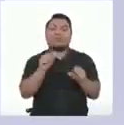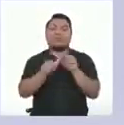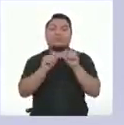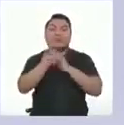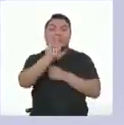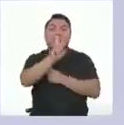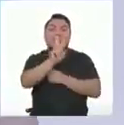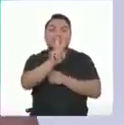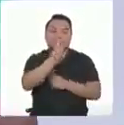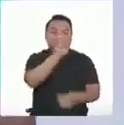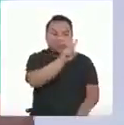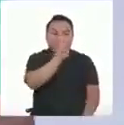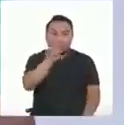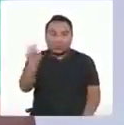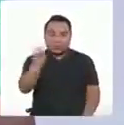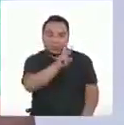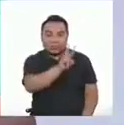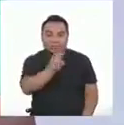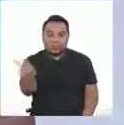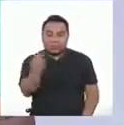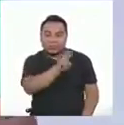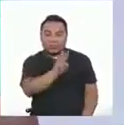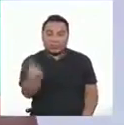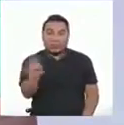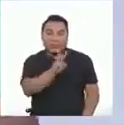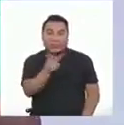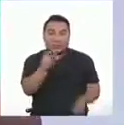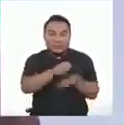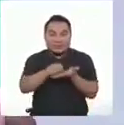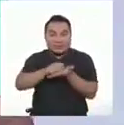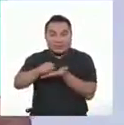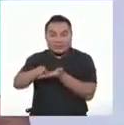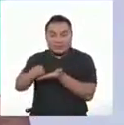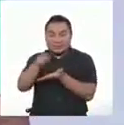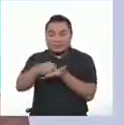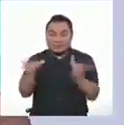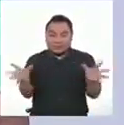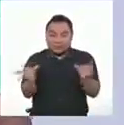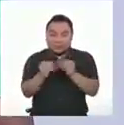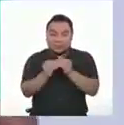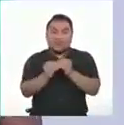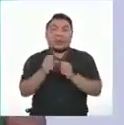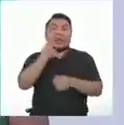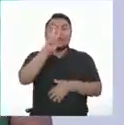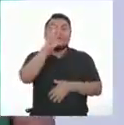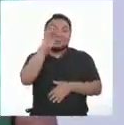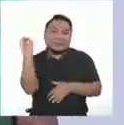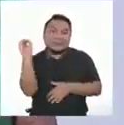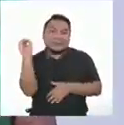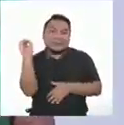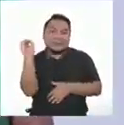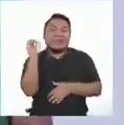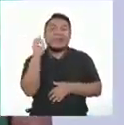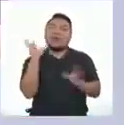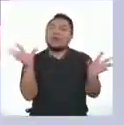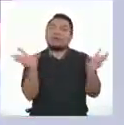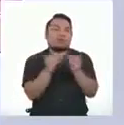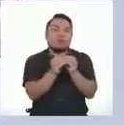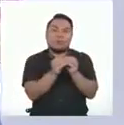cada cuadradito y van a darse cuenta que todo suma 200, es decir, el